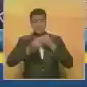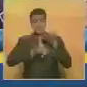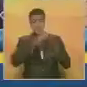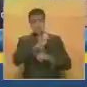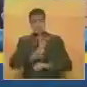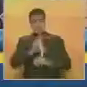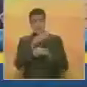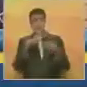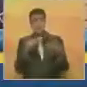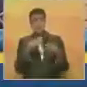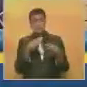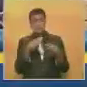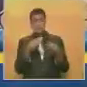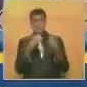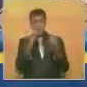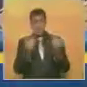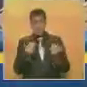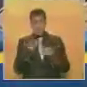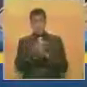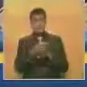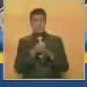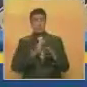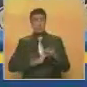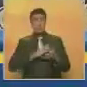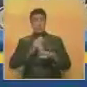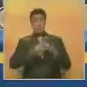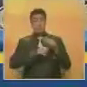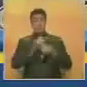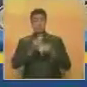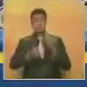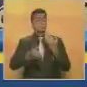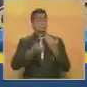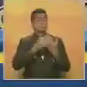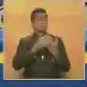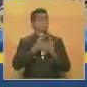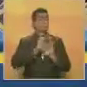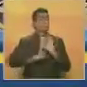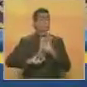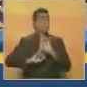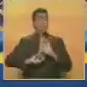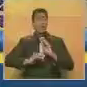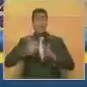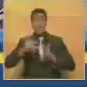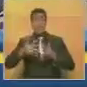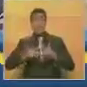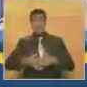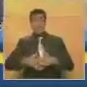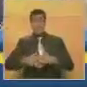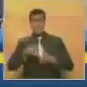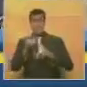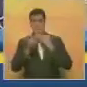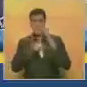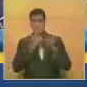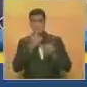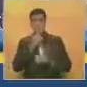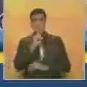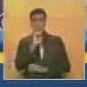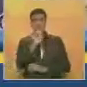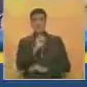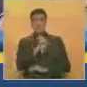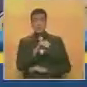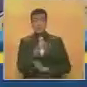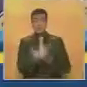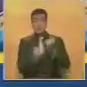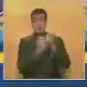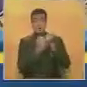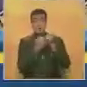utilidad pública, y en estos momentos el gobierno lo que está haciendo es pechando a los empresarios. La solicitud ante el TCJ será respaldada